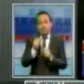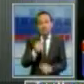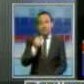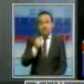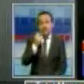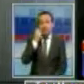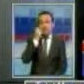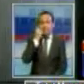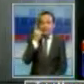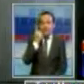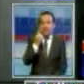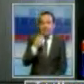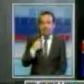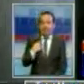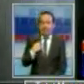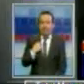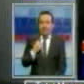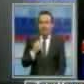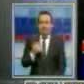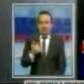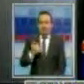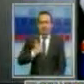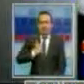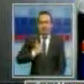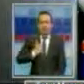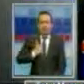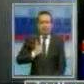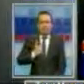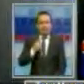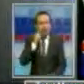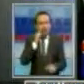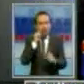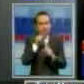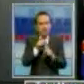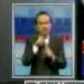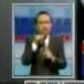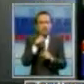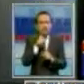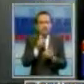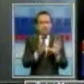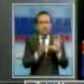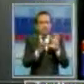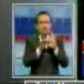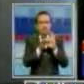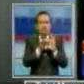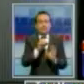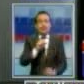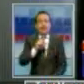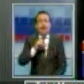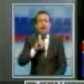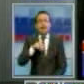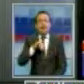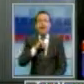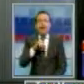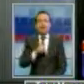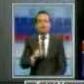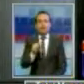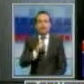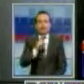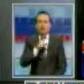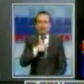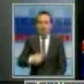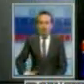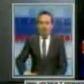absolutamente que él tenga una visión, que se sentía que, de hecho, la alianza quería lograr esa visión, ¿no es cierto? No se logró en el